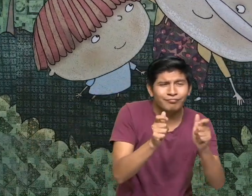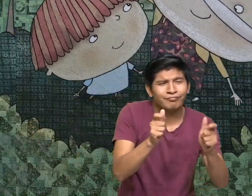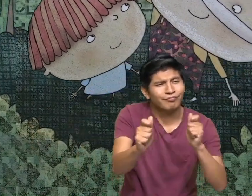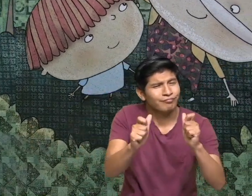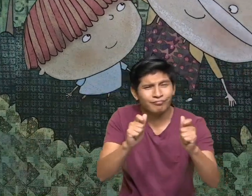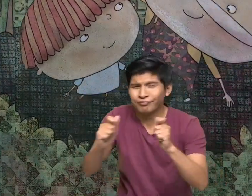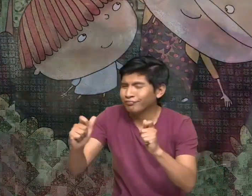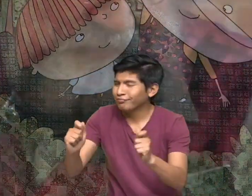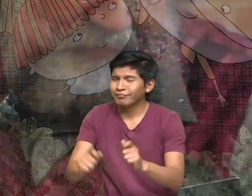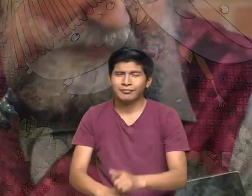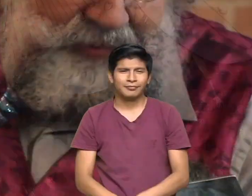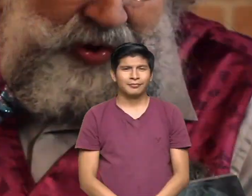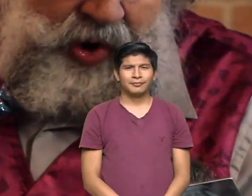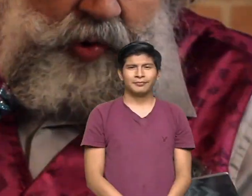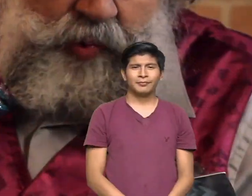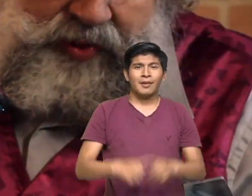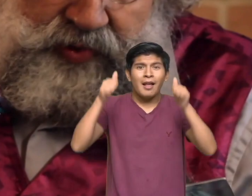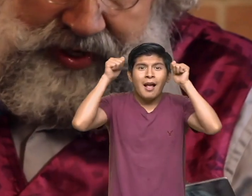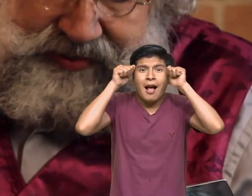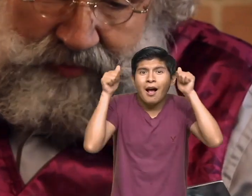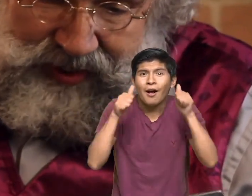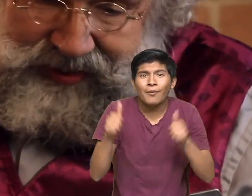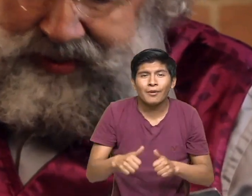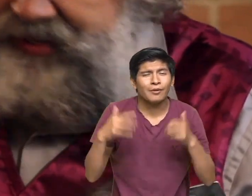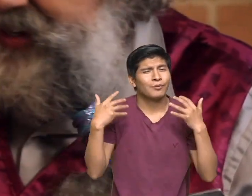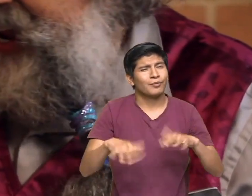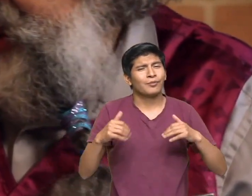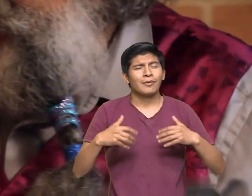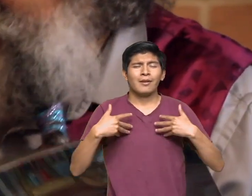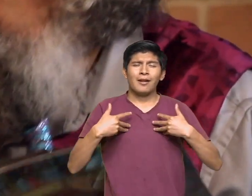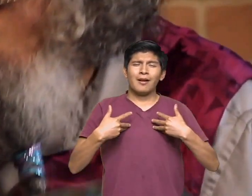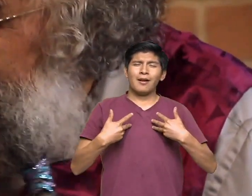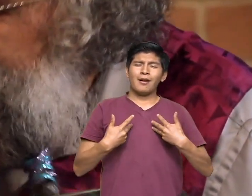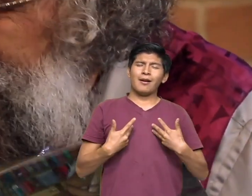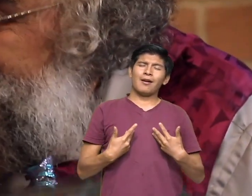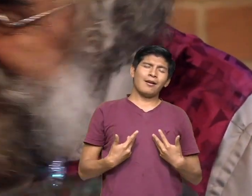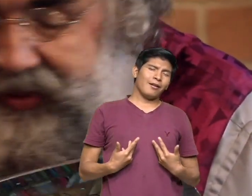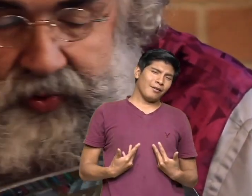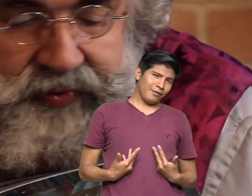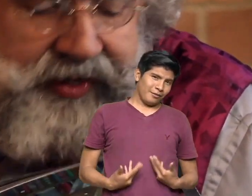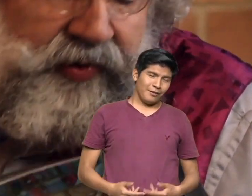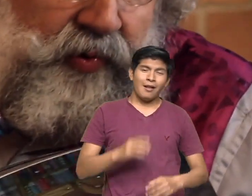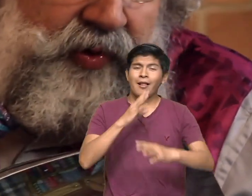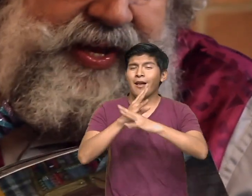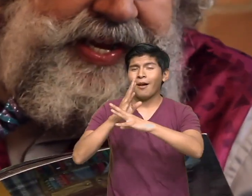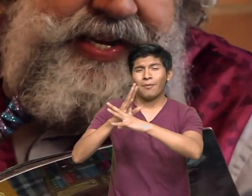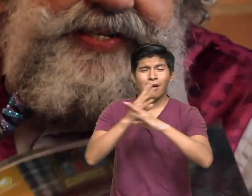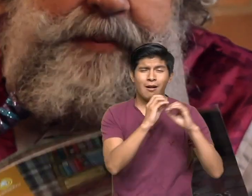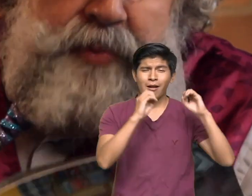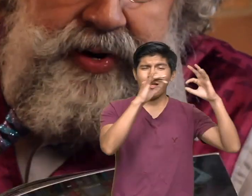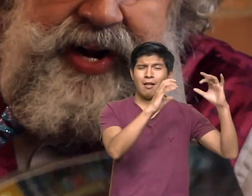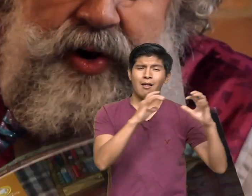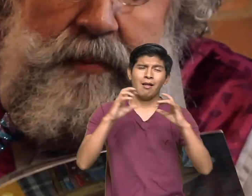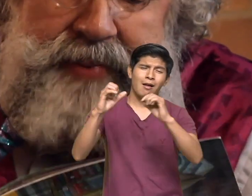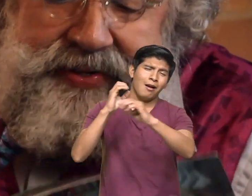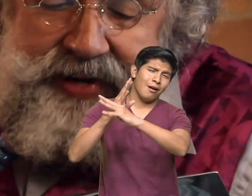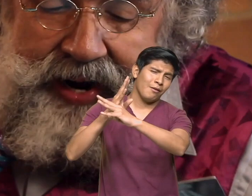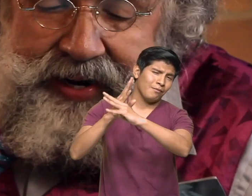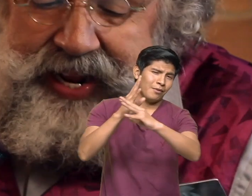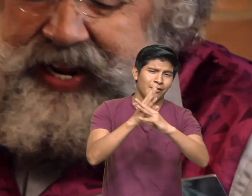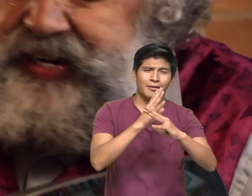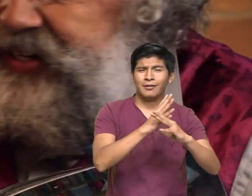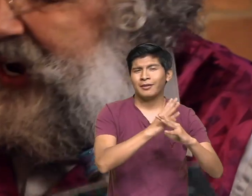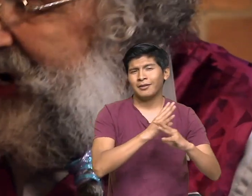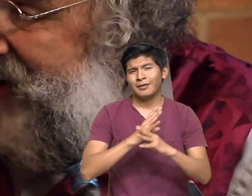ser abuelito! Cuando las abuelitas, cansadas de tanto brinco, se ponen a